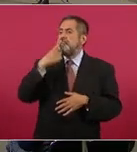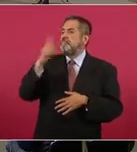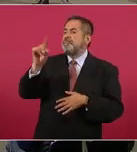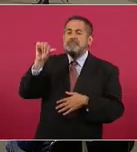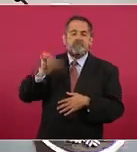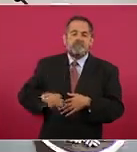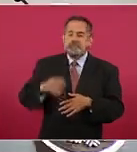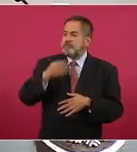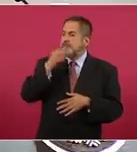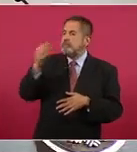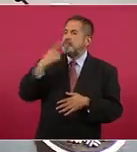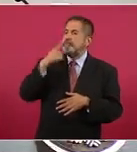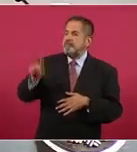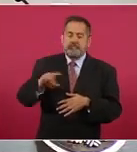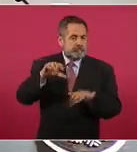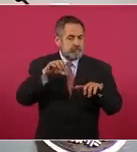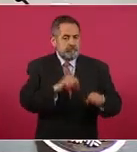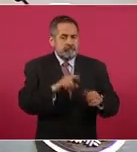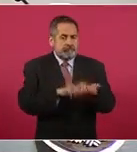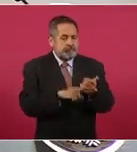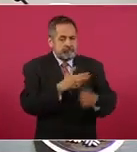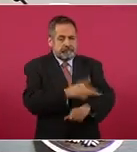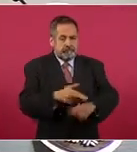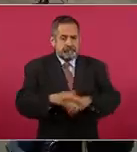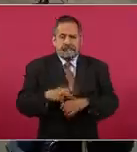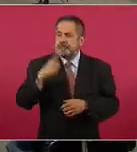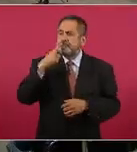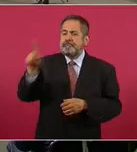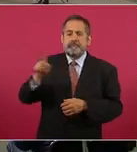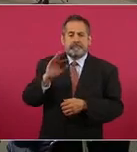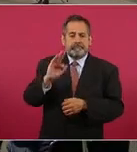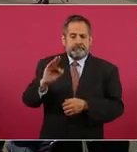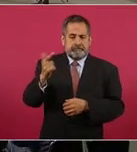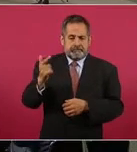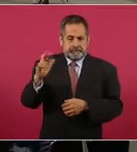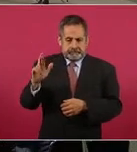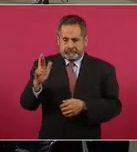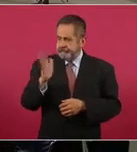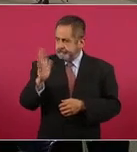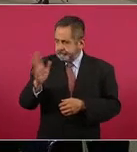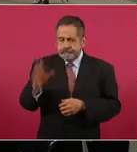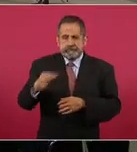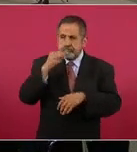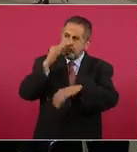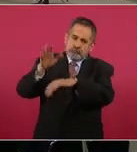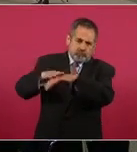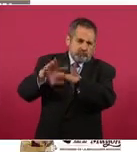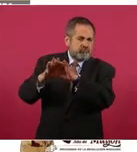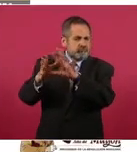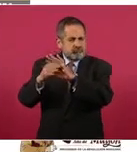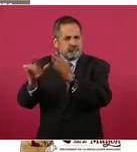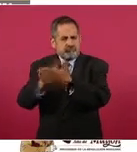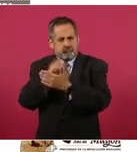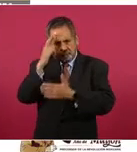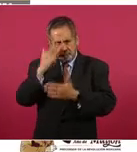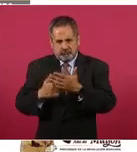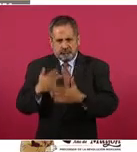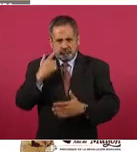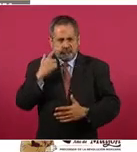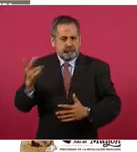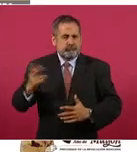inmediata. Tenemos denuncias tanto a la Fiscalía General de la República de delitos